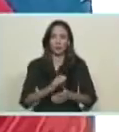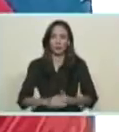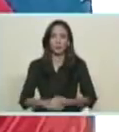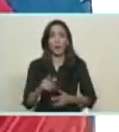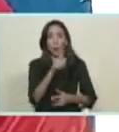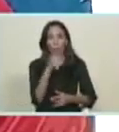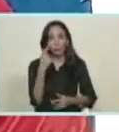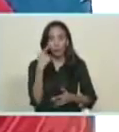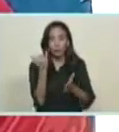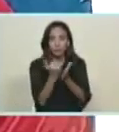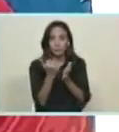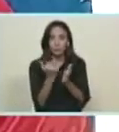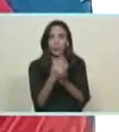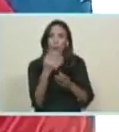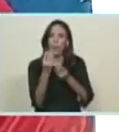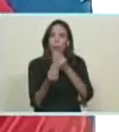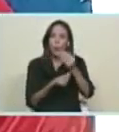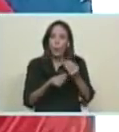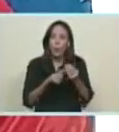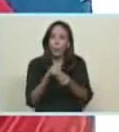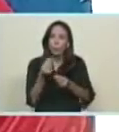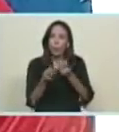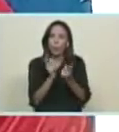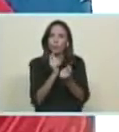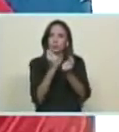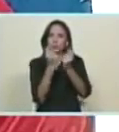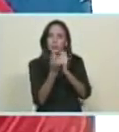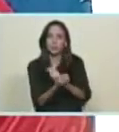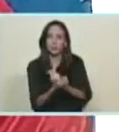Para que ustedes vean cómo un golpe de Estado